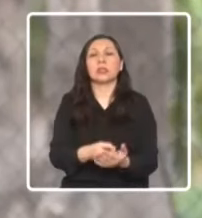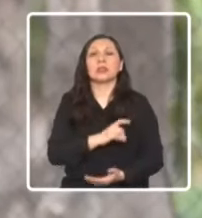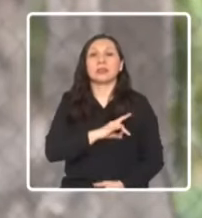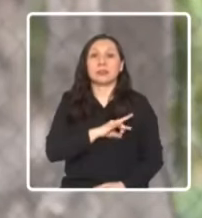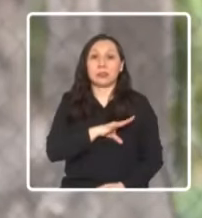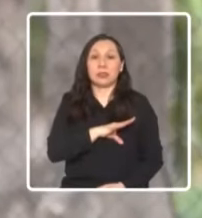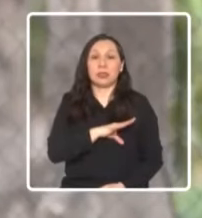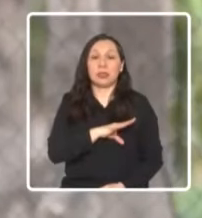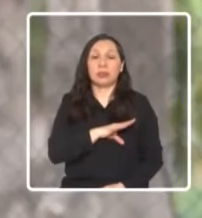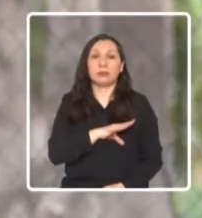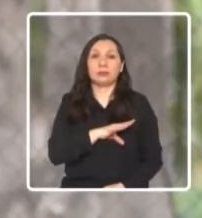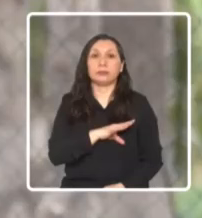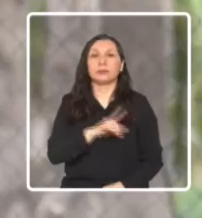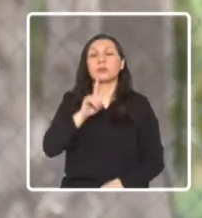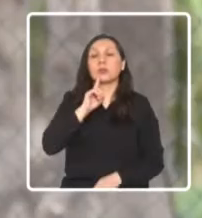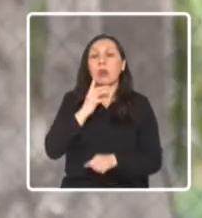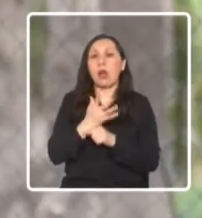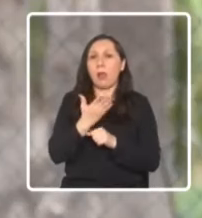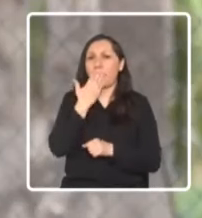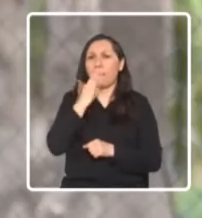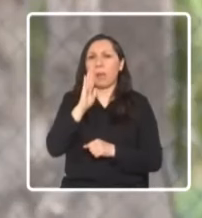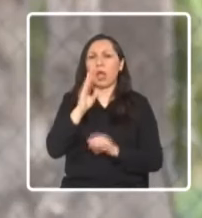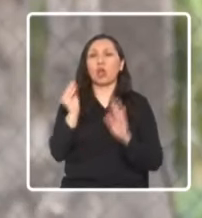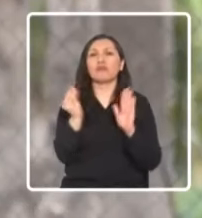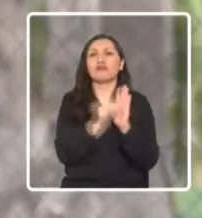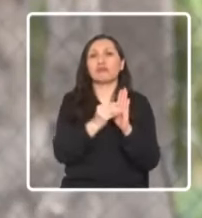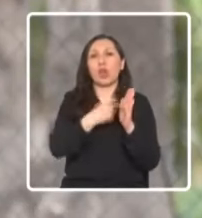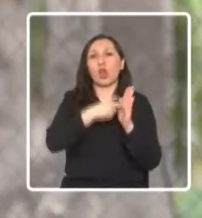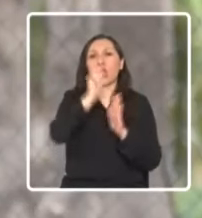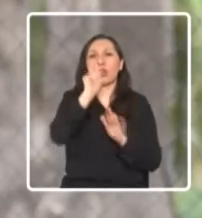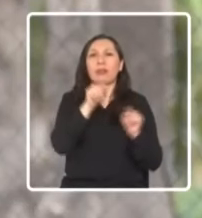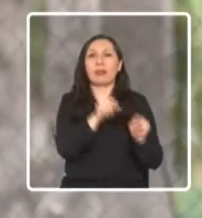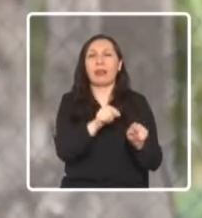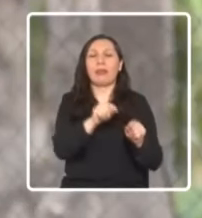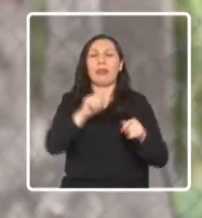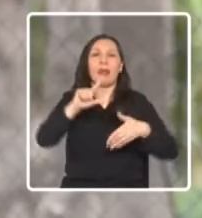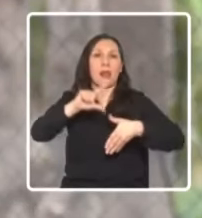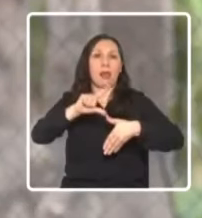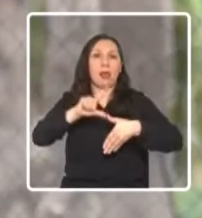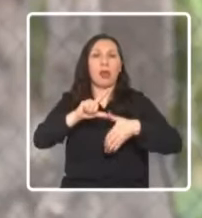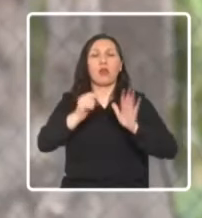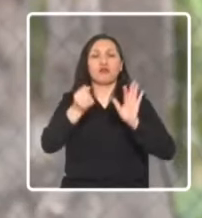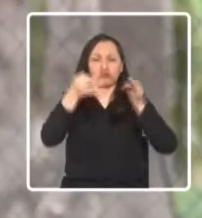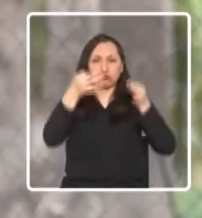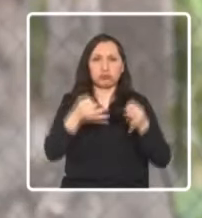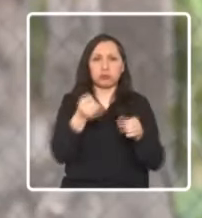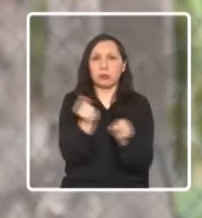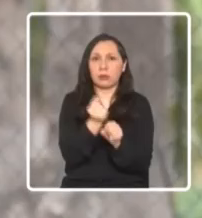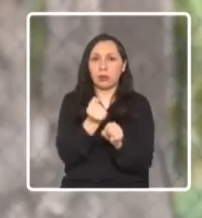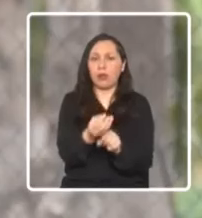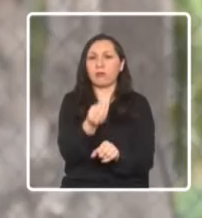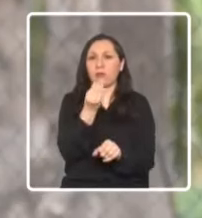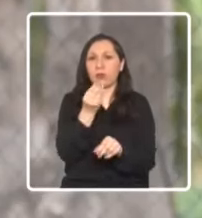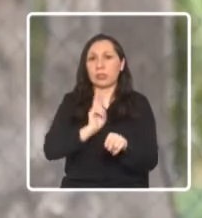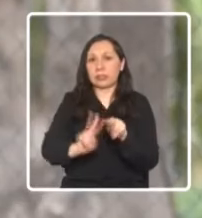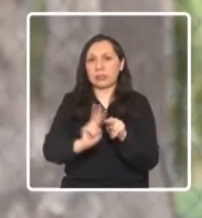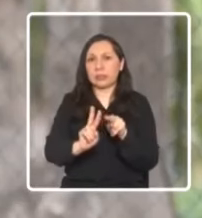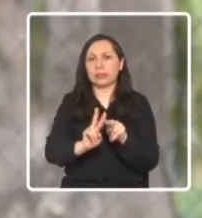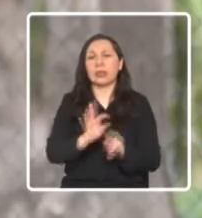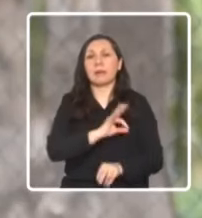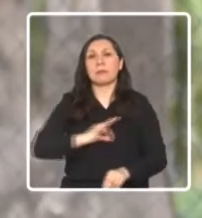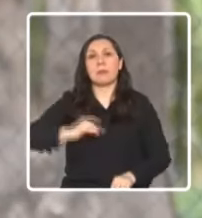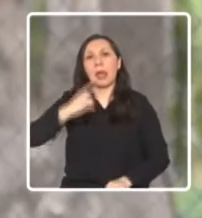que Chile tiene la mejor calificación de riesgo en América Latina y certificaba el trabajo que bien ha